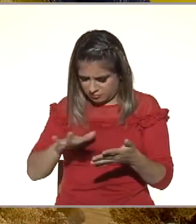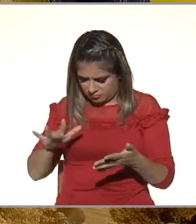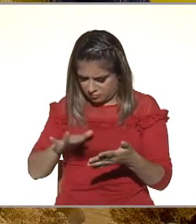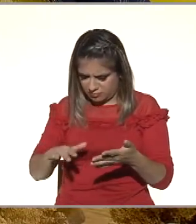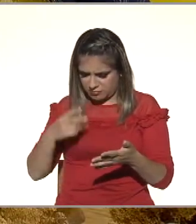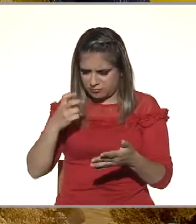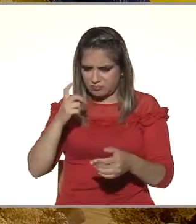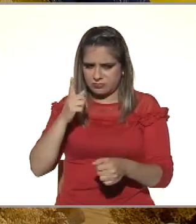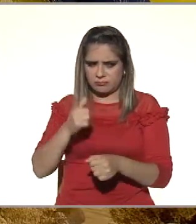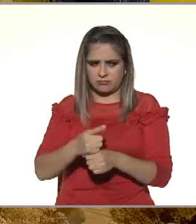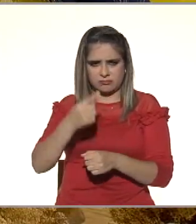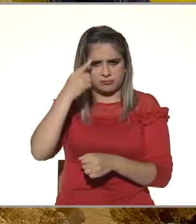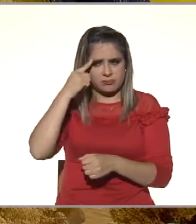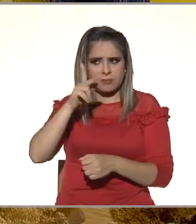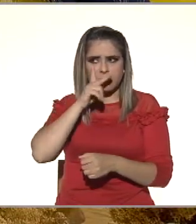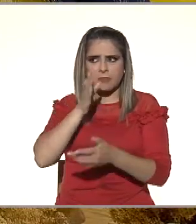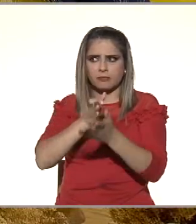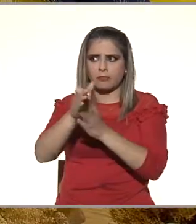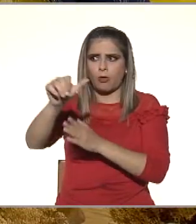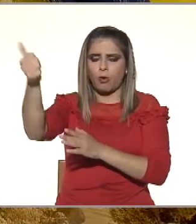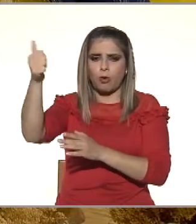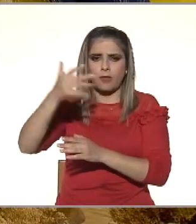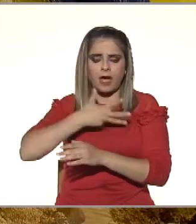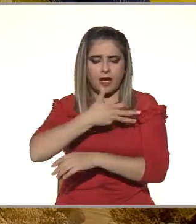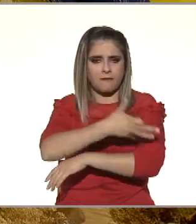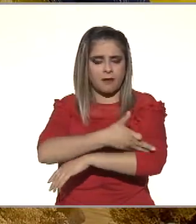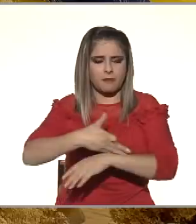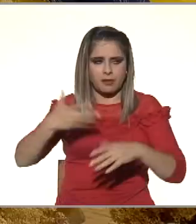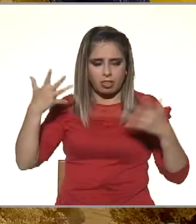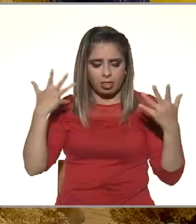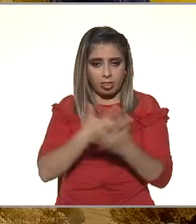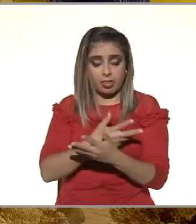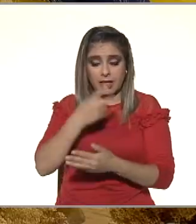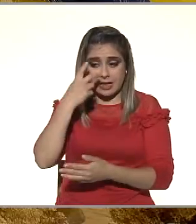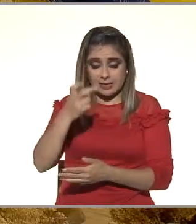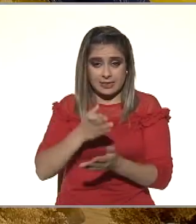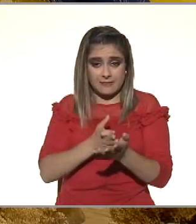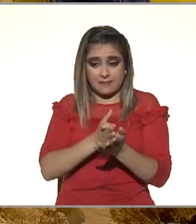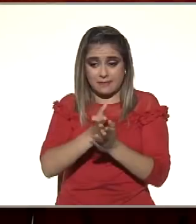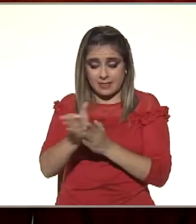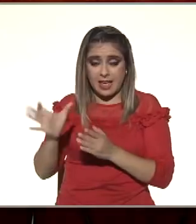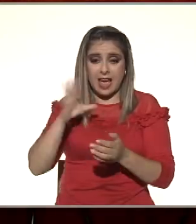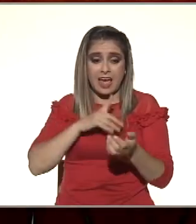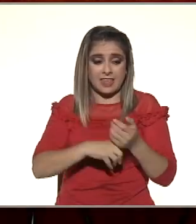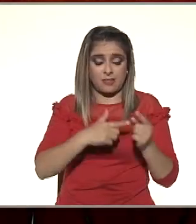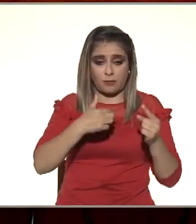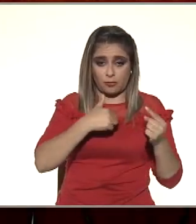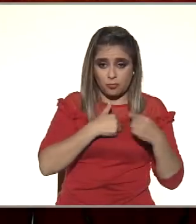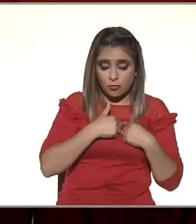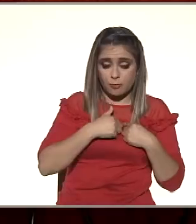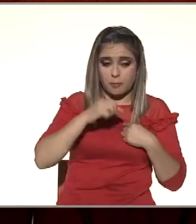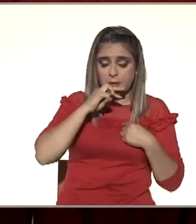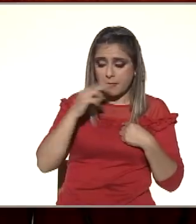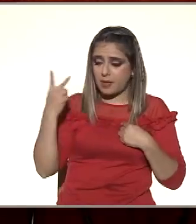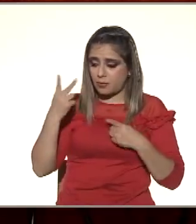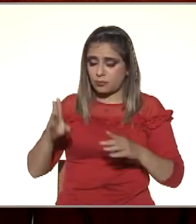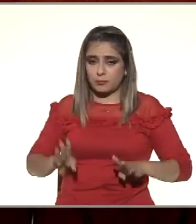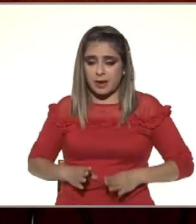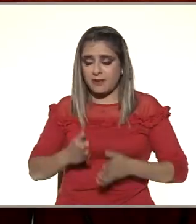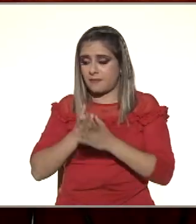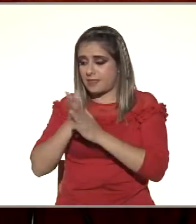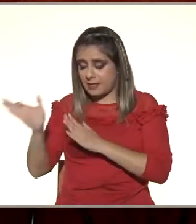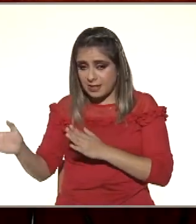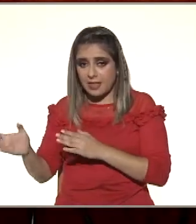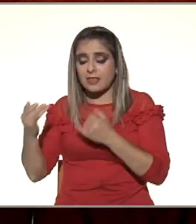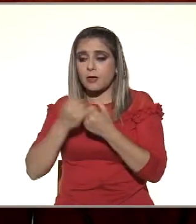infidelidad, pero si se fijan es como muy curioso que no es solo la infidelidad hacia la mamá, sino el temor a que como hay otros hijos, a mí